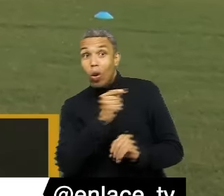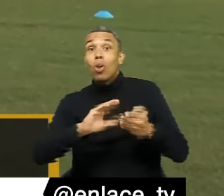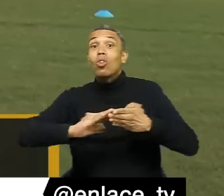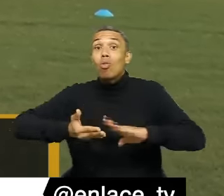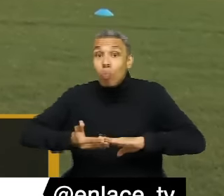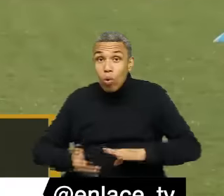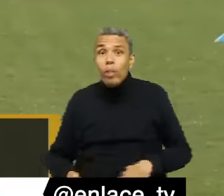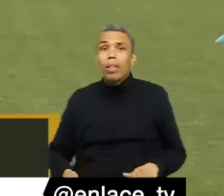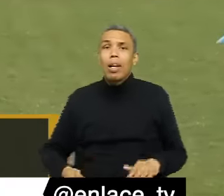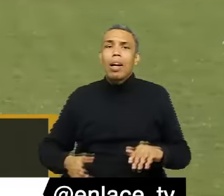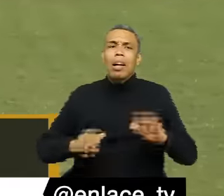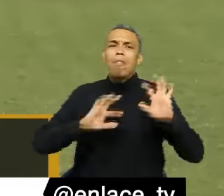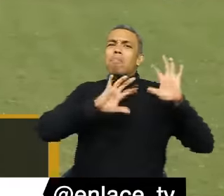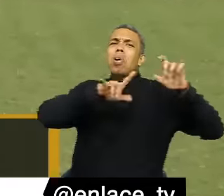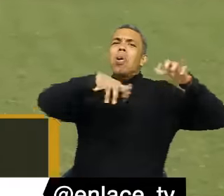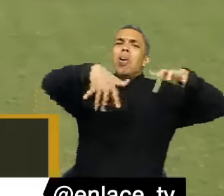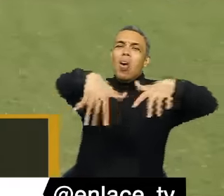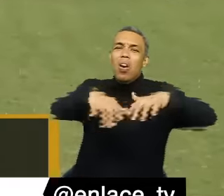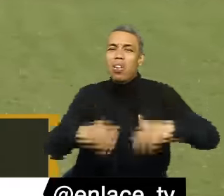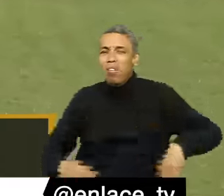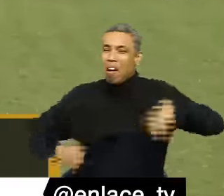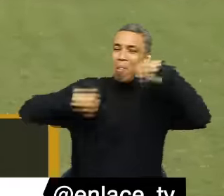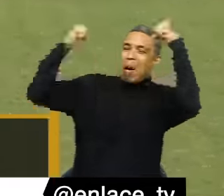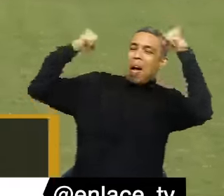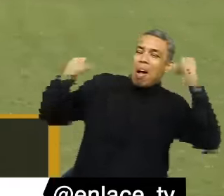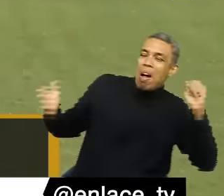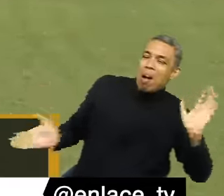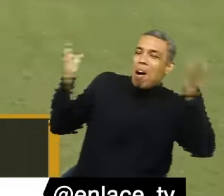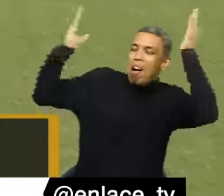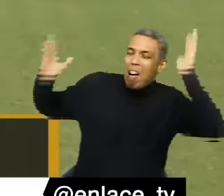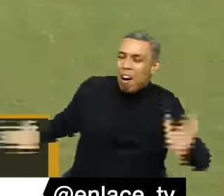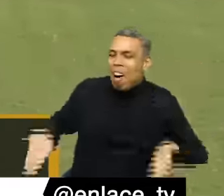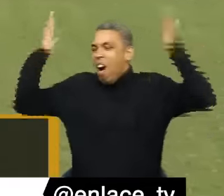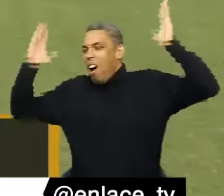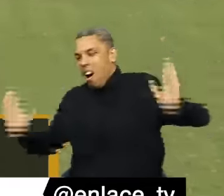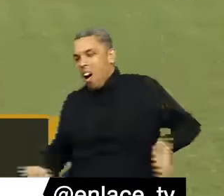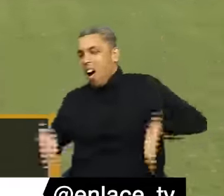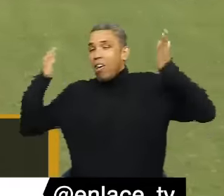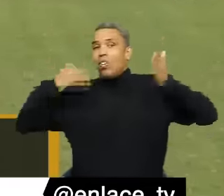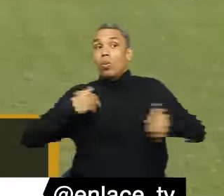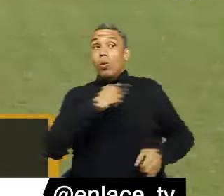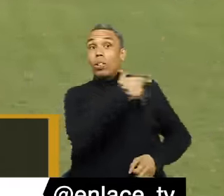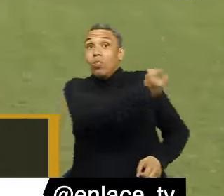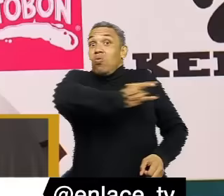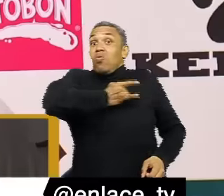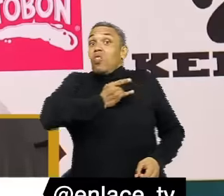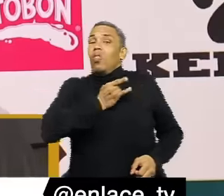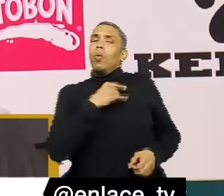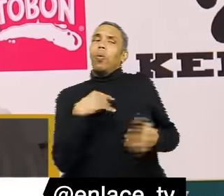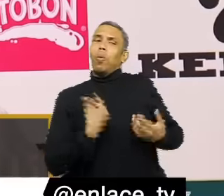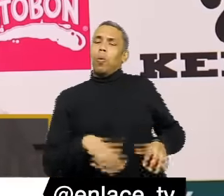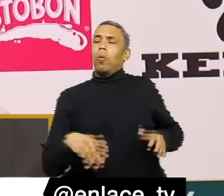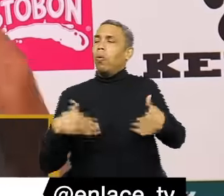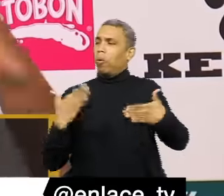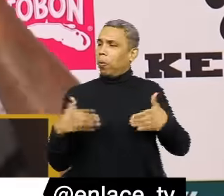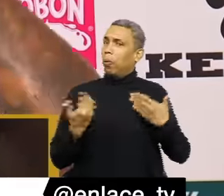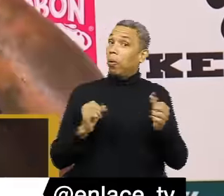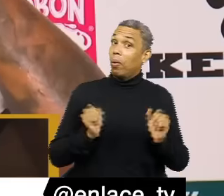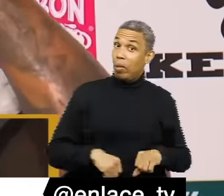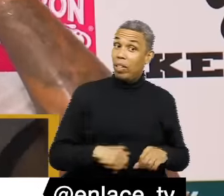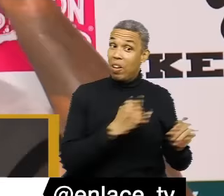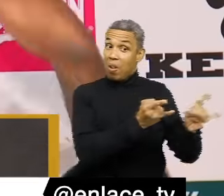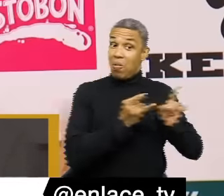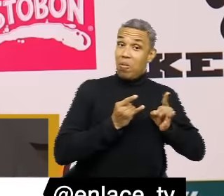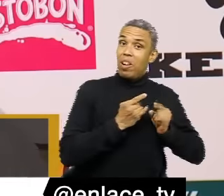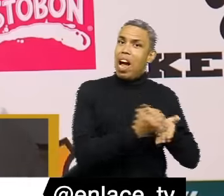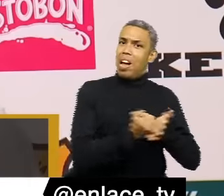por su aliento, por su empuje. Entonces es solamente agradecerle siempre por el cariño, por